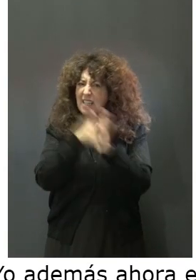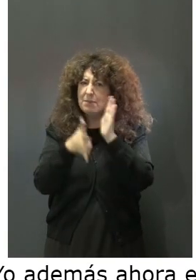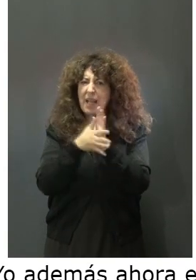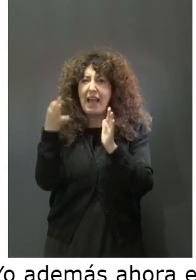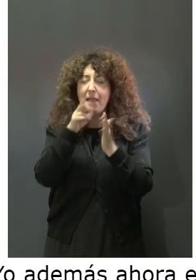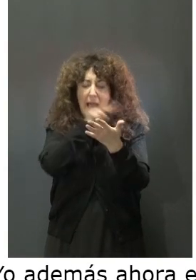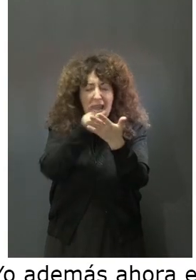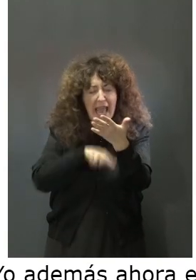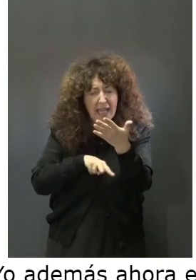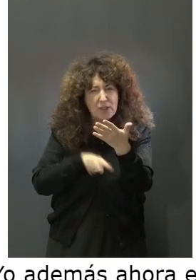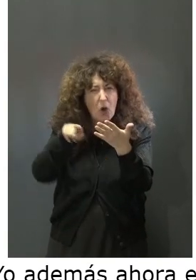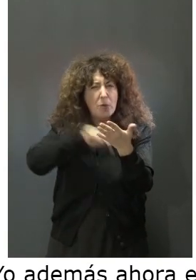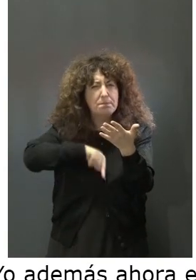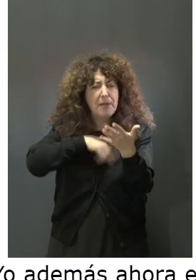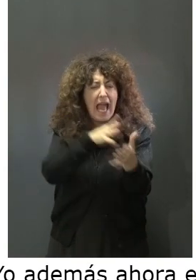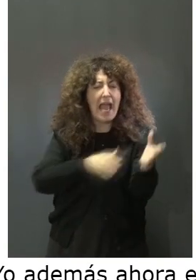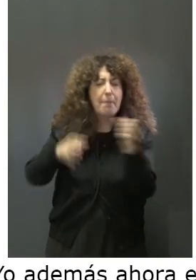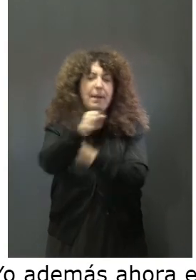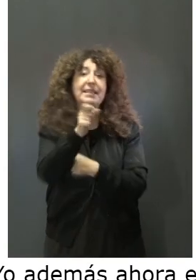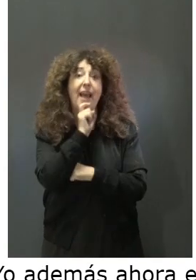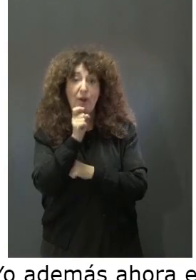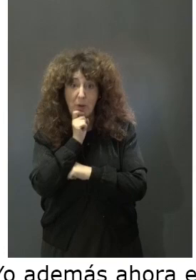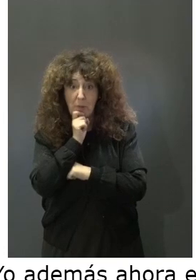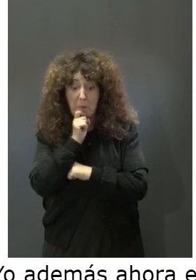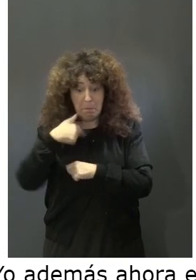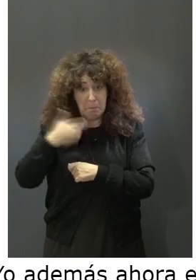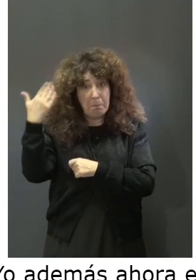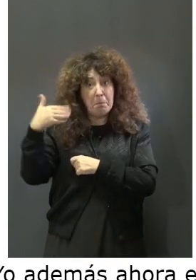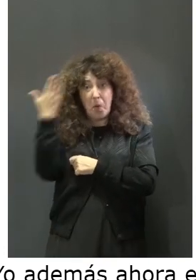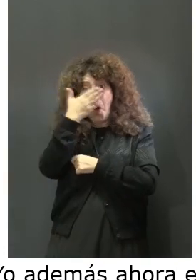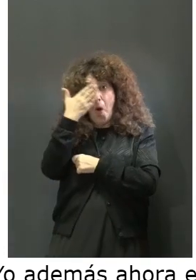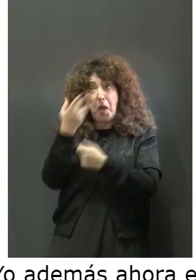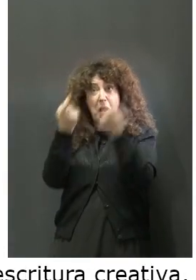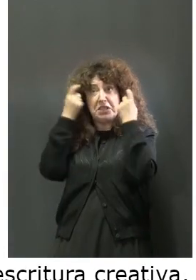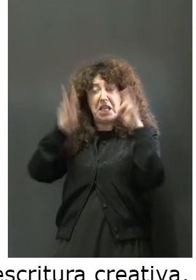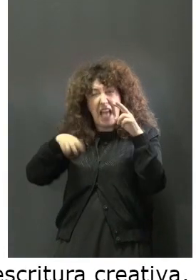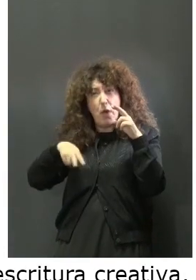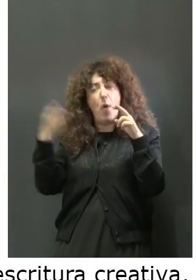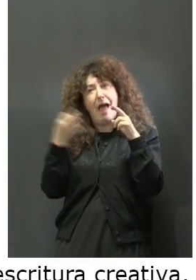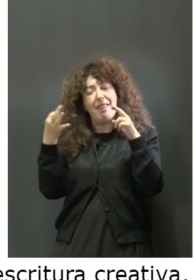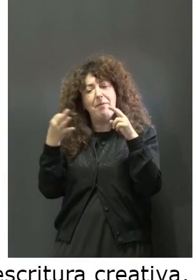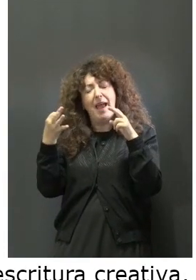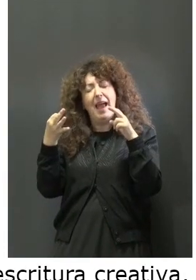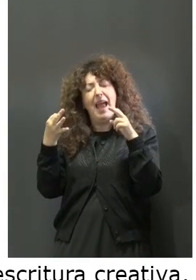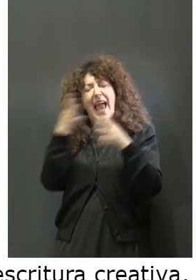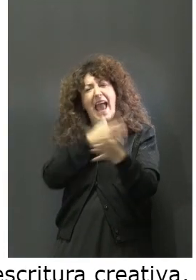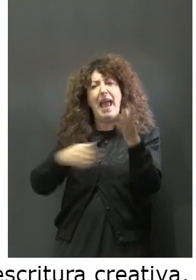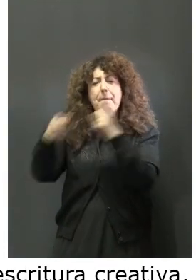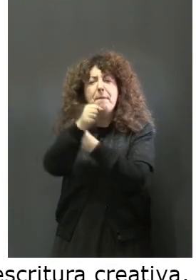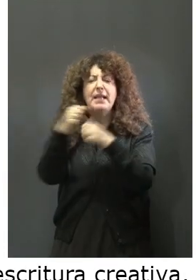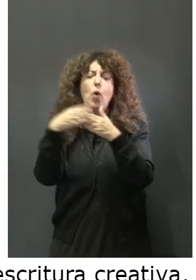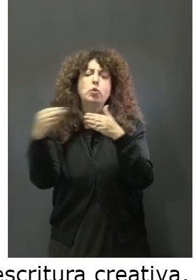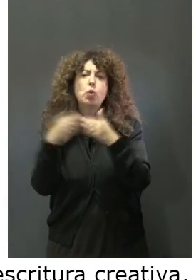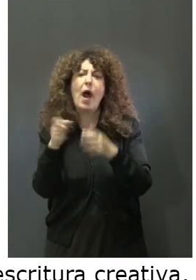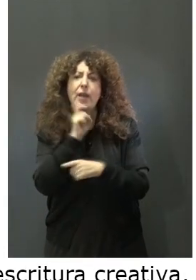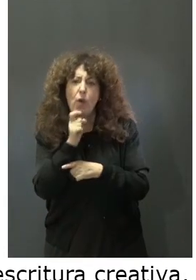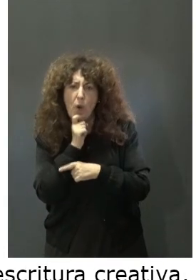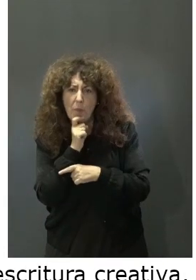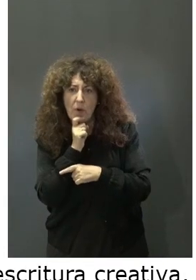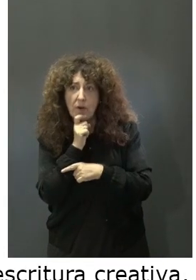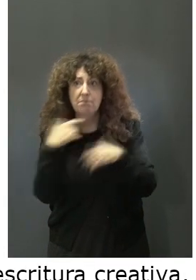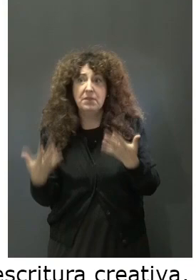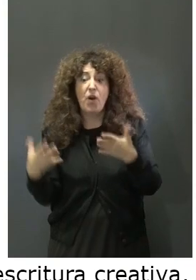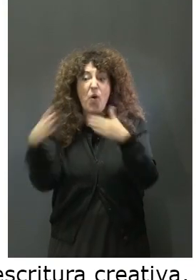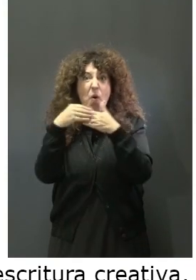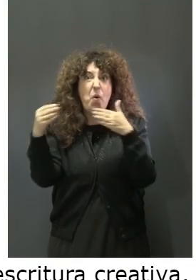con el lector. A nosotros en la escuela nunca nos dijeron empatiza con el usuario. O sea, el